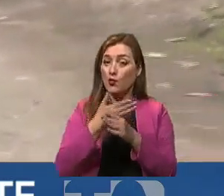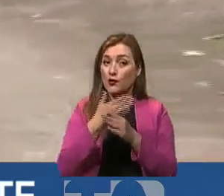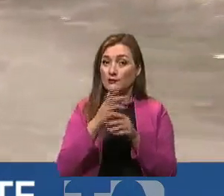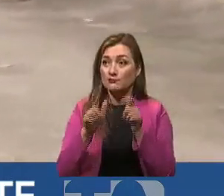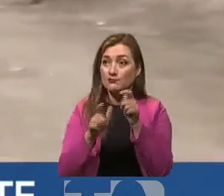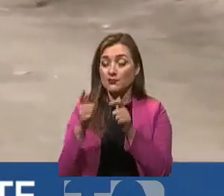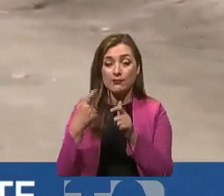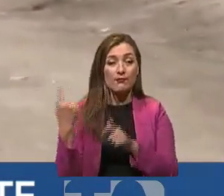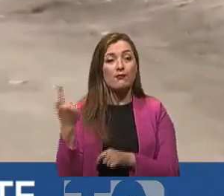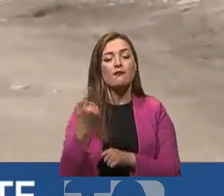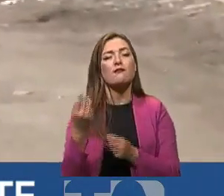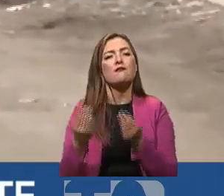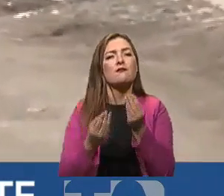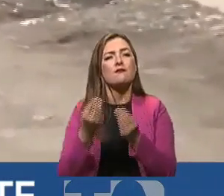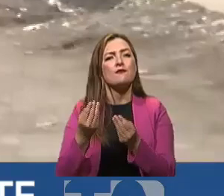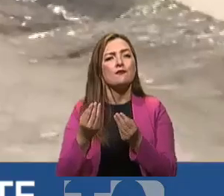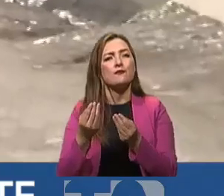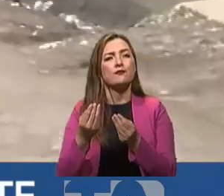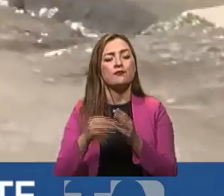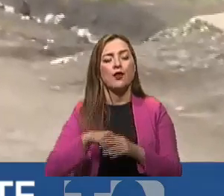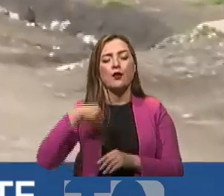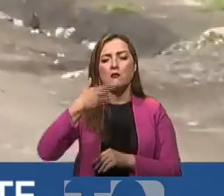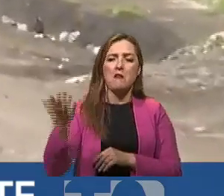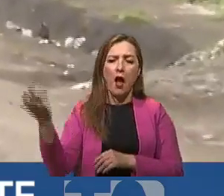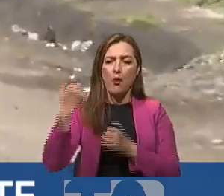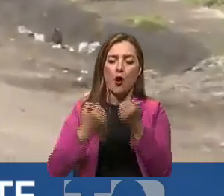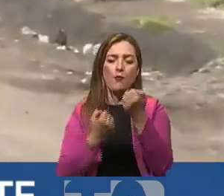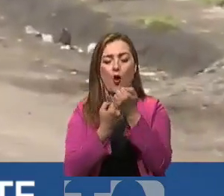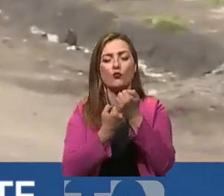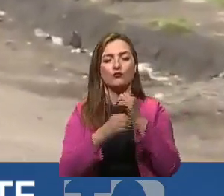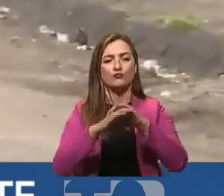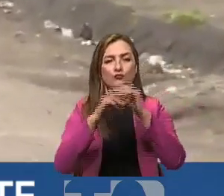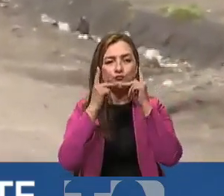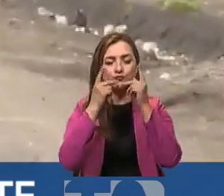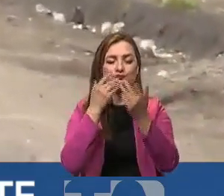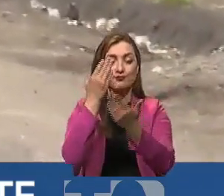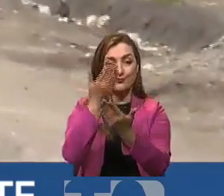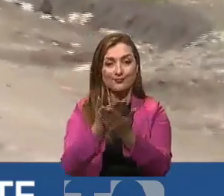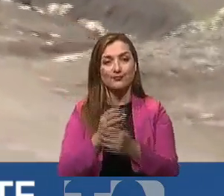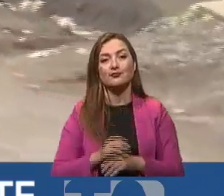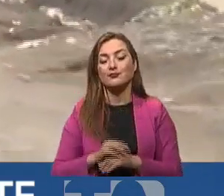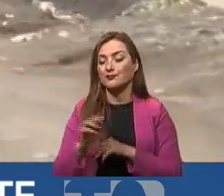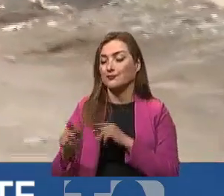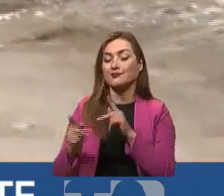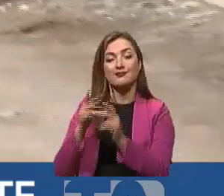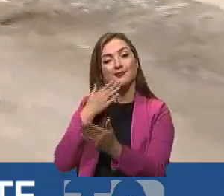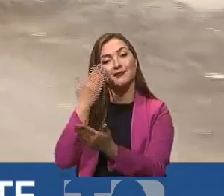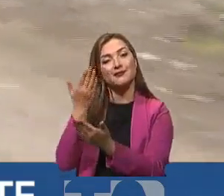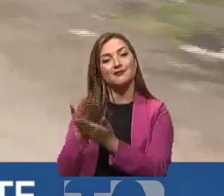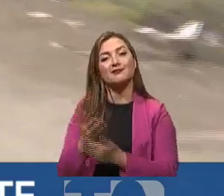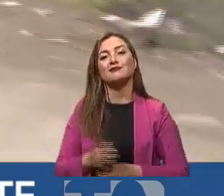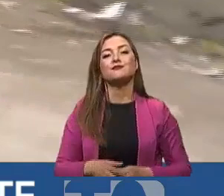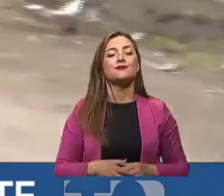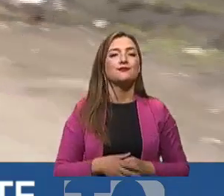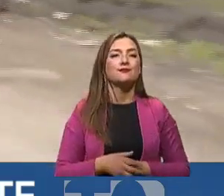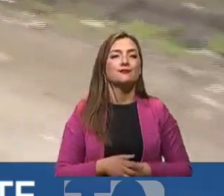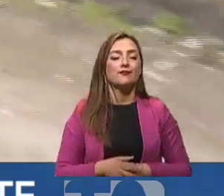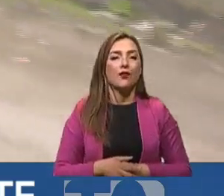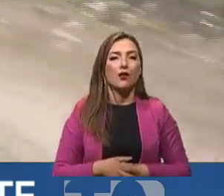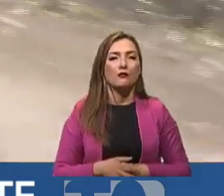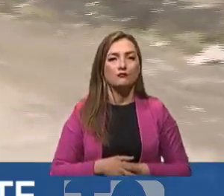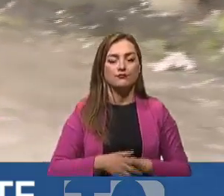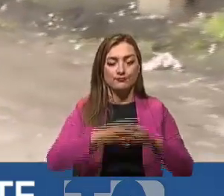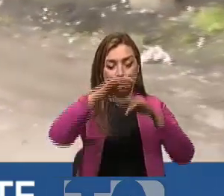vecinos de aquí salimos y apoyamos al transporte público. Muchas gracias. Perfecto, vecino, muchísimas gracias. Sin duda,